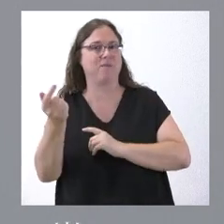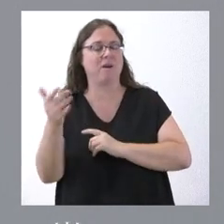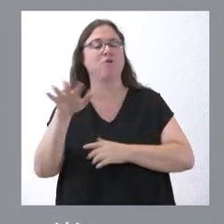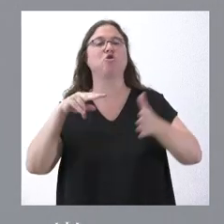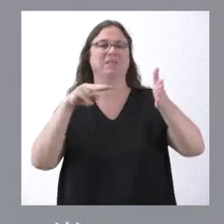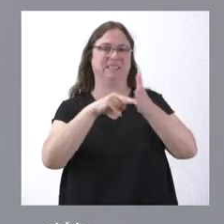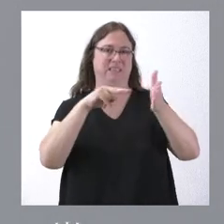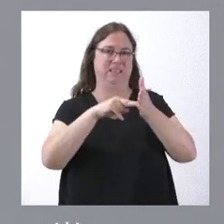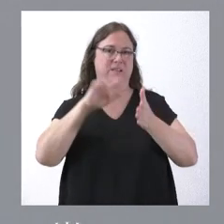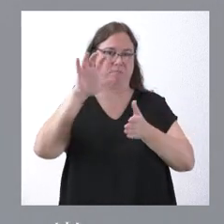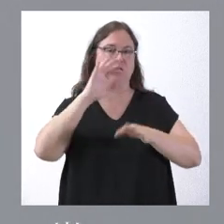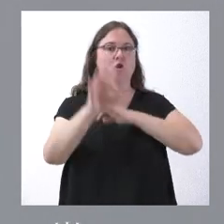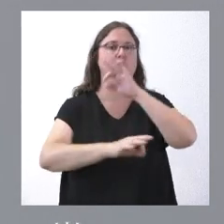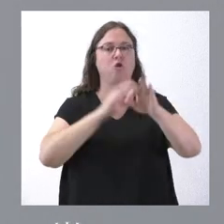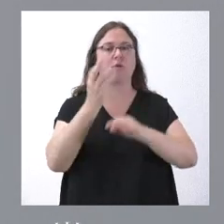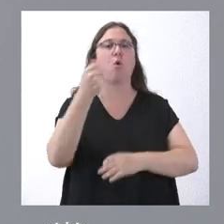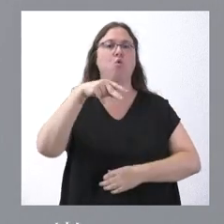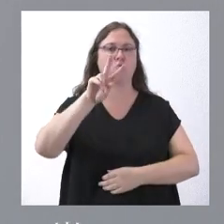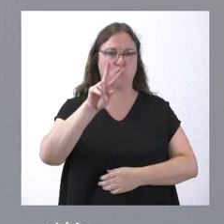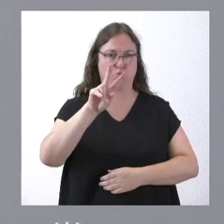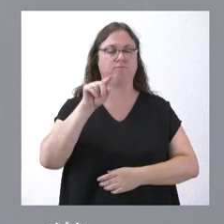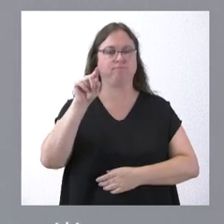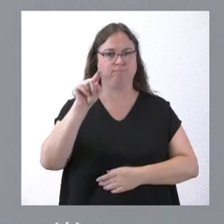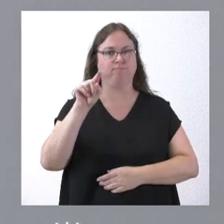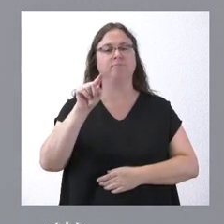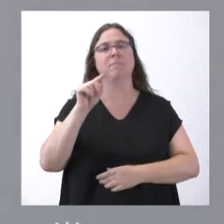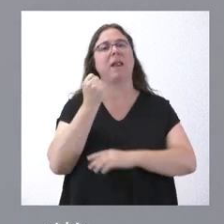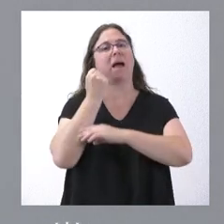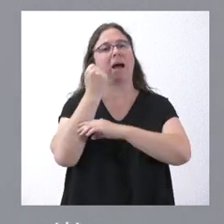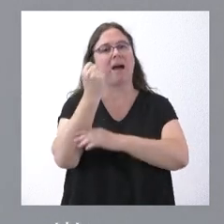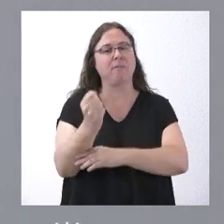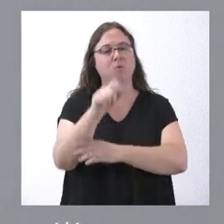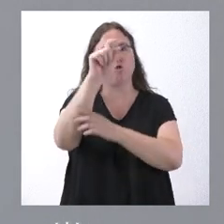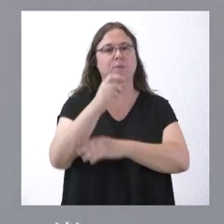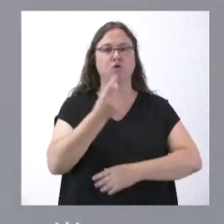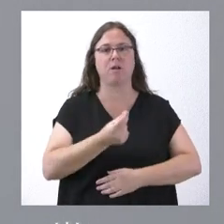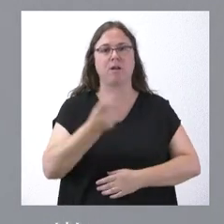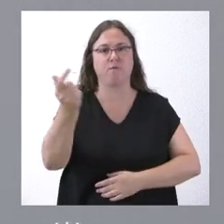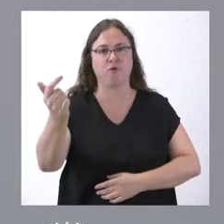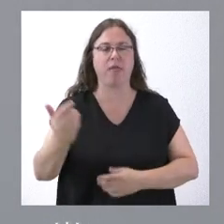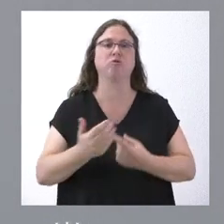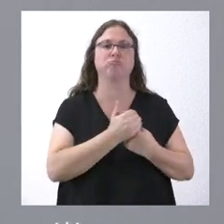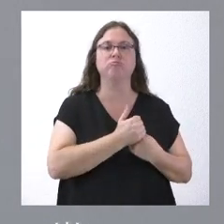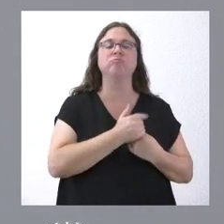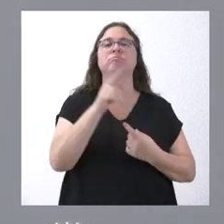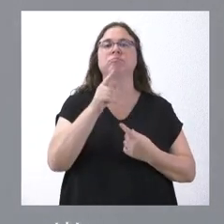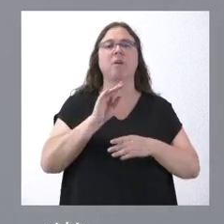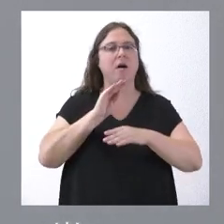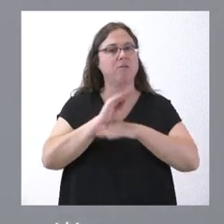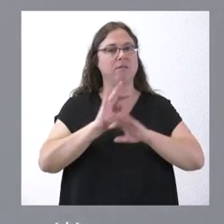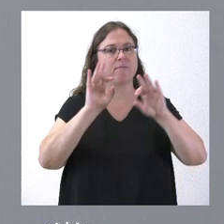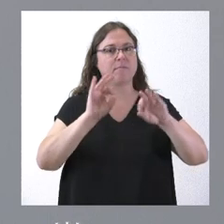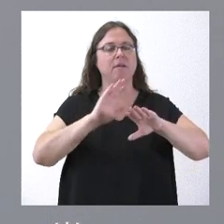a la Organización de las Naciones Unidas de Apoyo a los Refugiados. Esta ayuda irá destinada